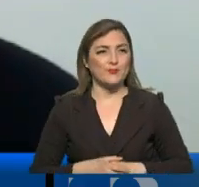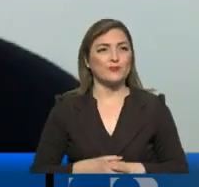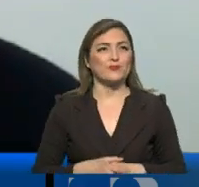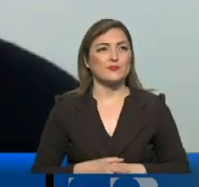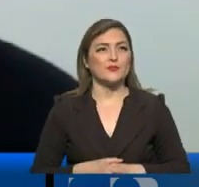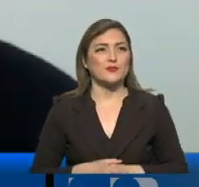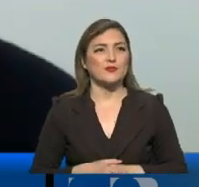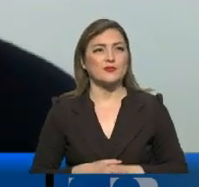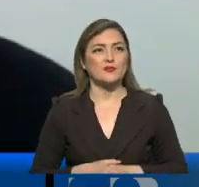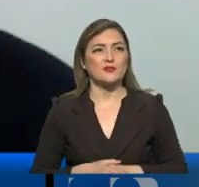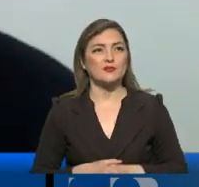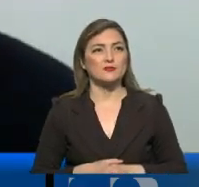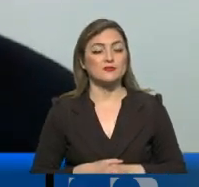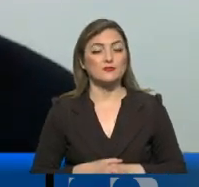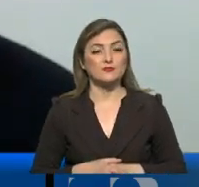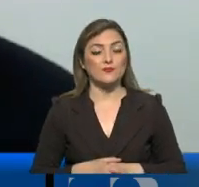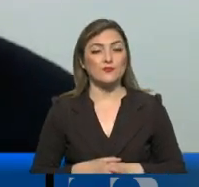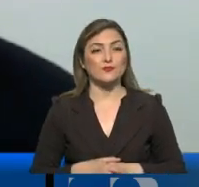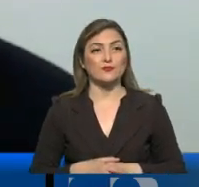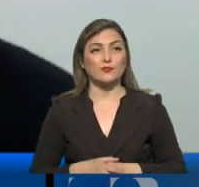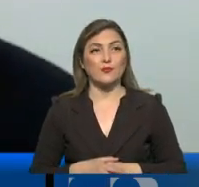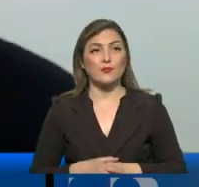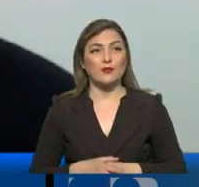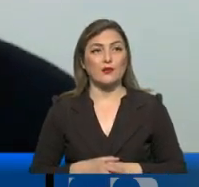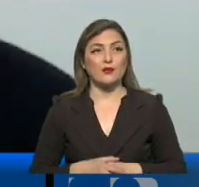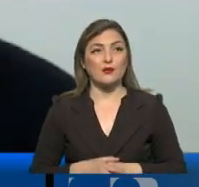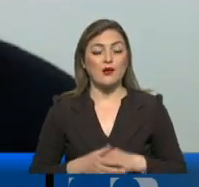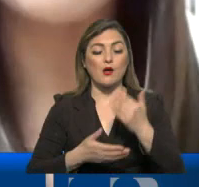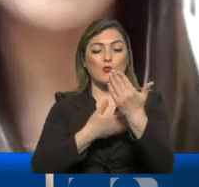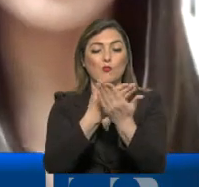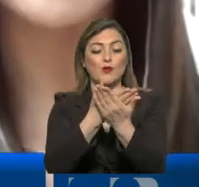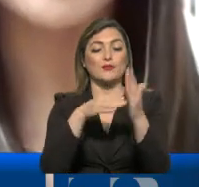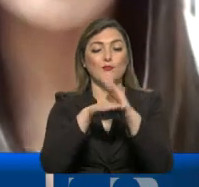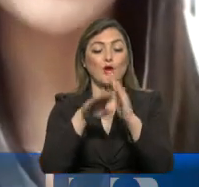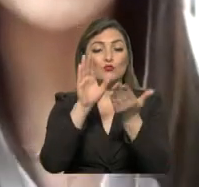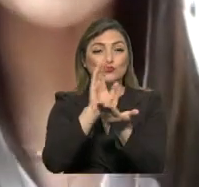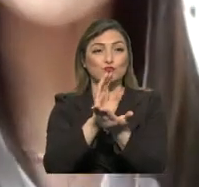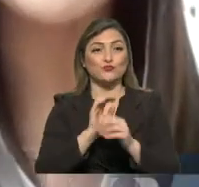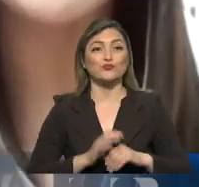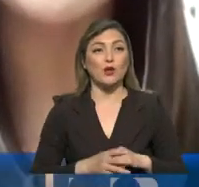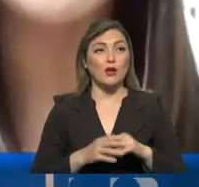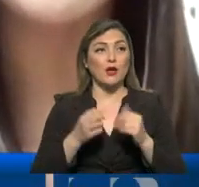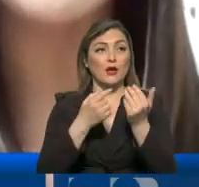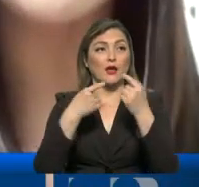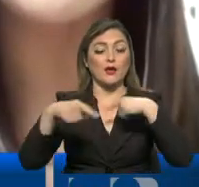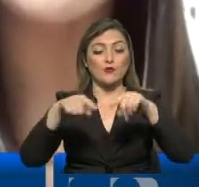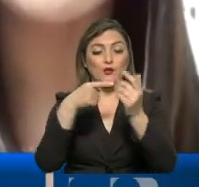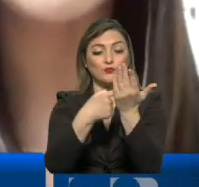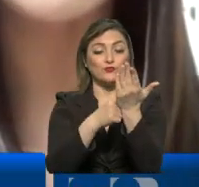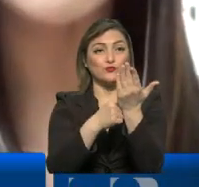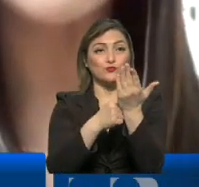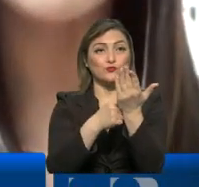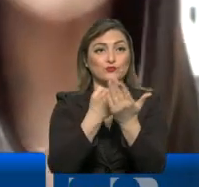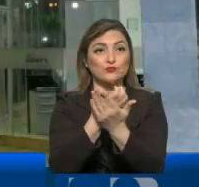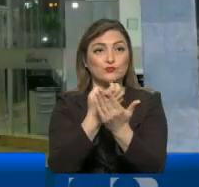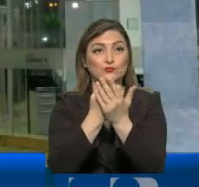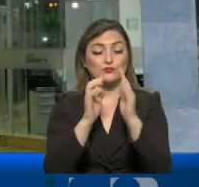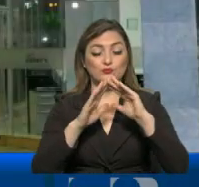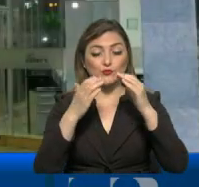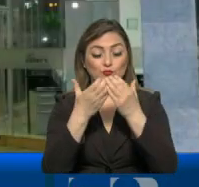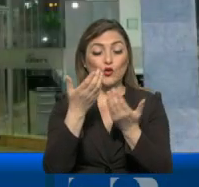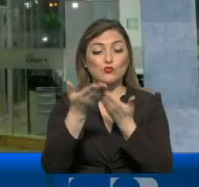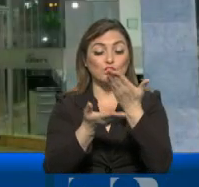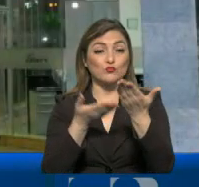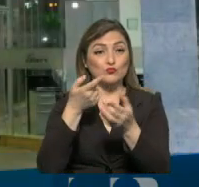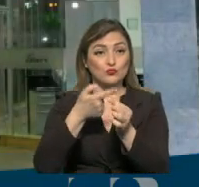hacerse efectiva la garantía, que básicamente es lo que ahora está proponiendo el BIES. Según el jefe de análisis económico de la Cámara de Comercio de Quito, solo